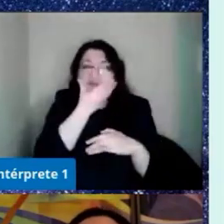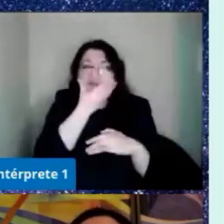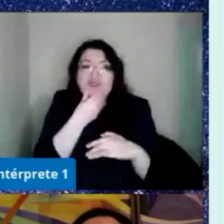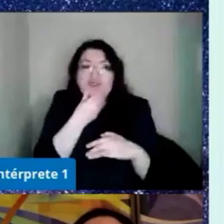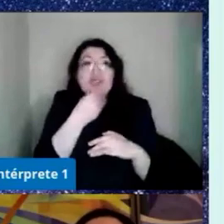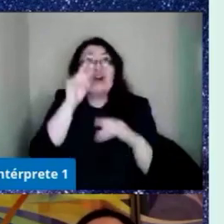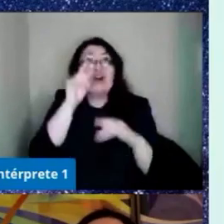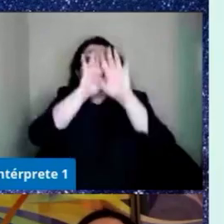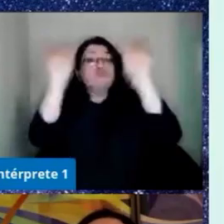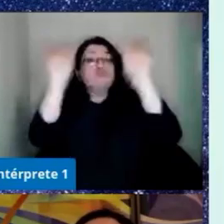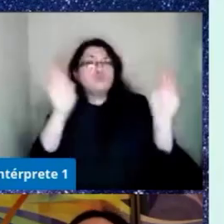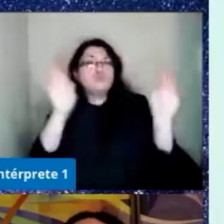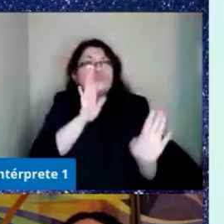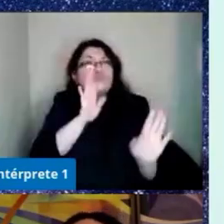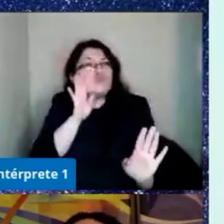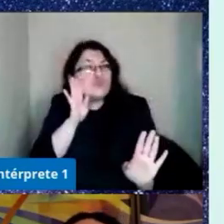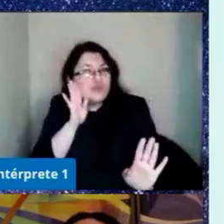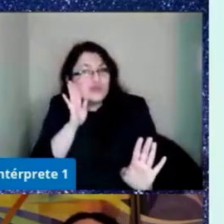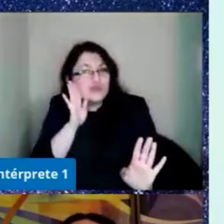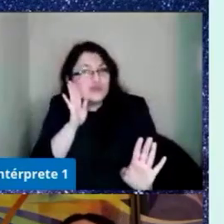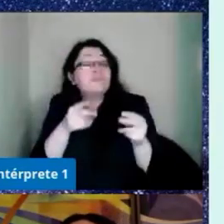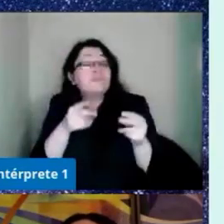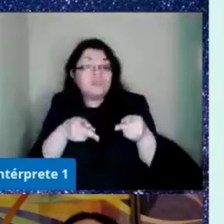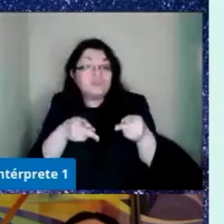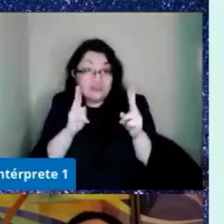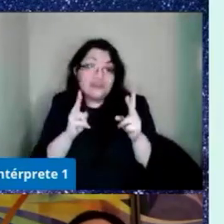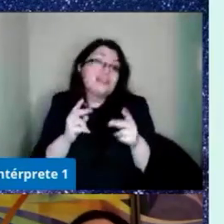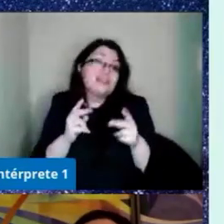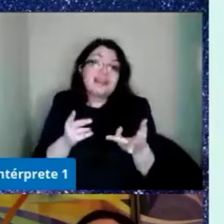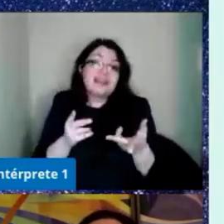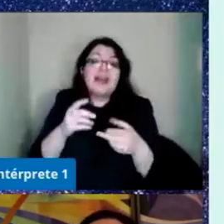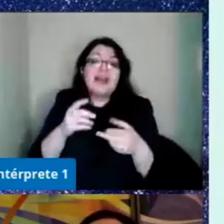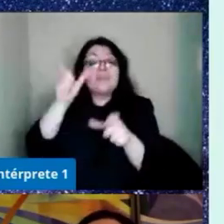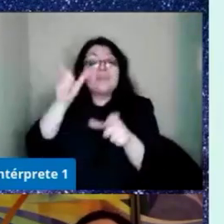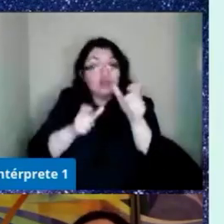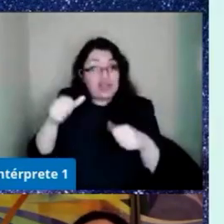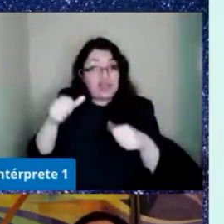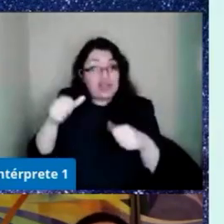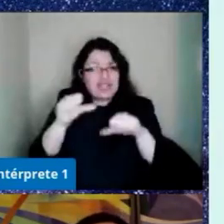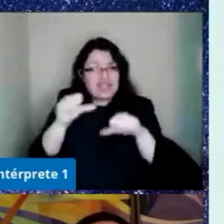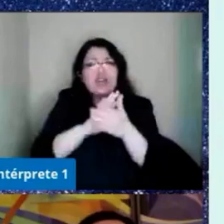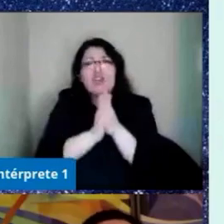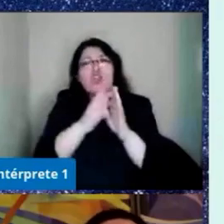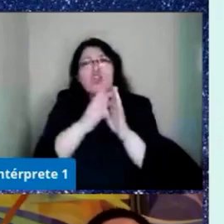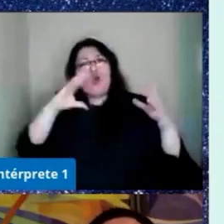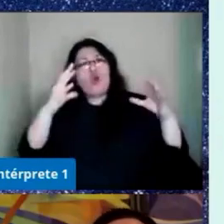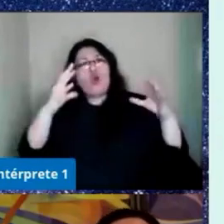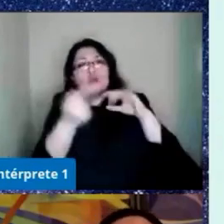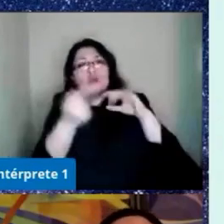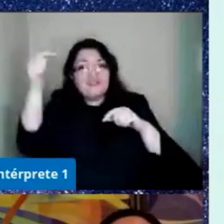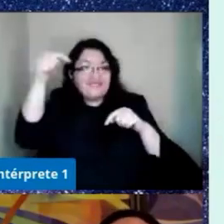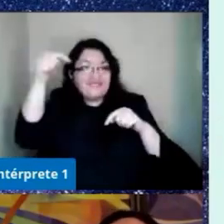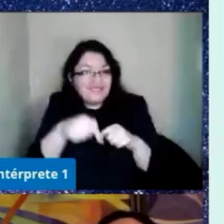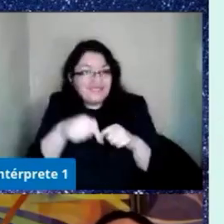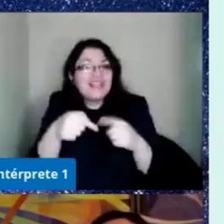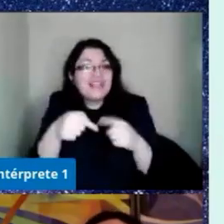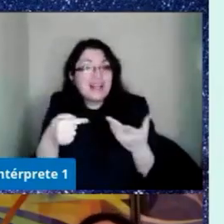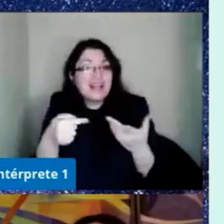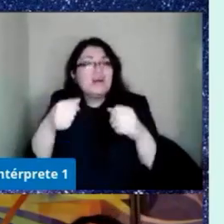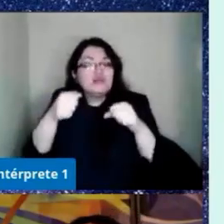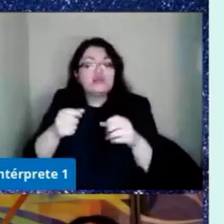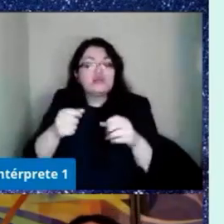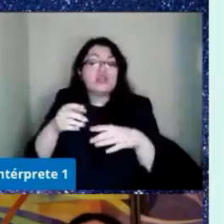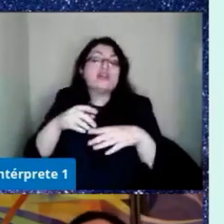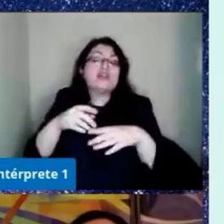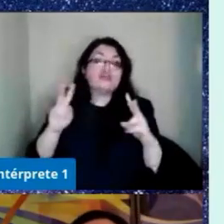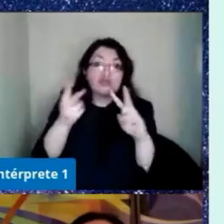que nos permite atraer a personas, a científicos de todas partes del mundo para que instalen los telescopios acá en Chile, los